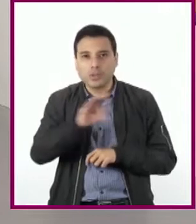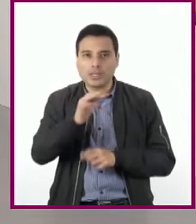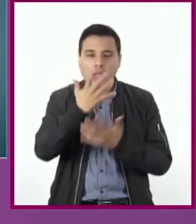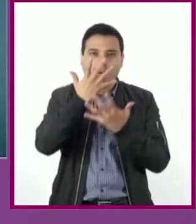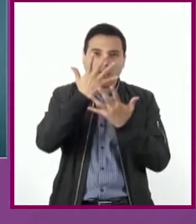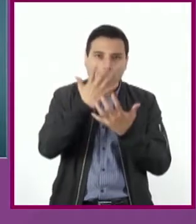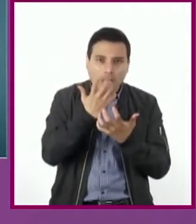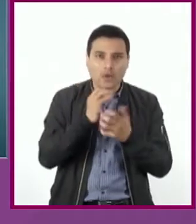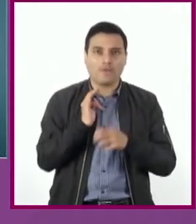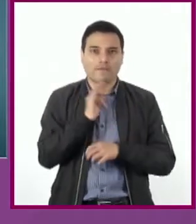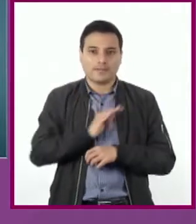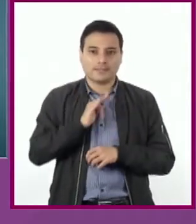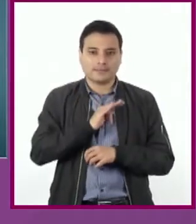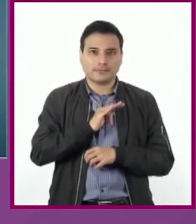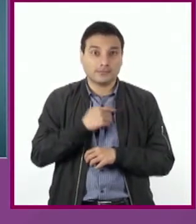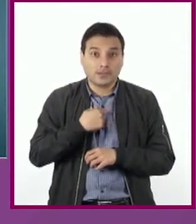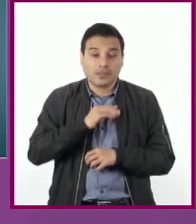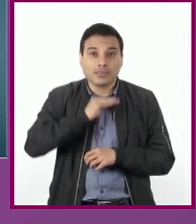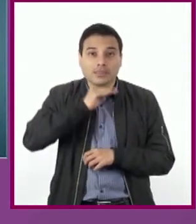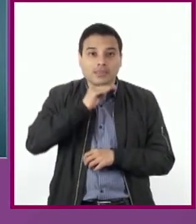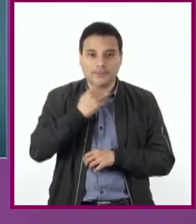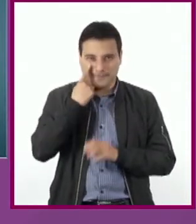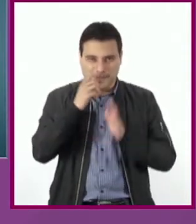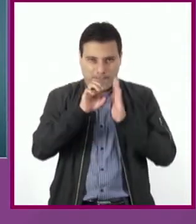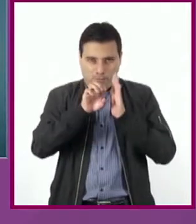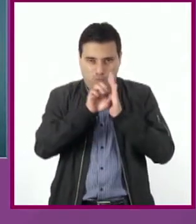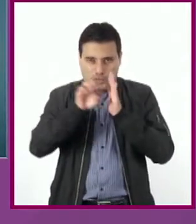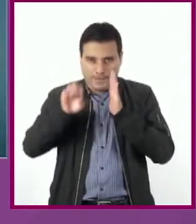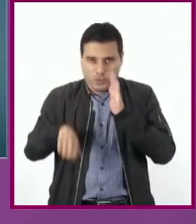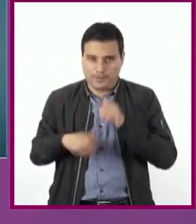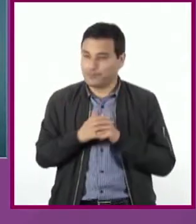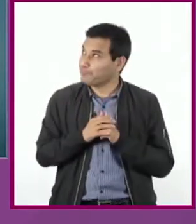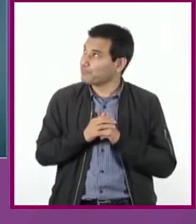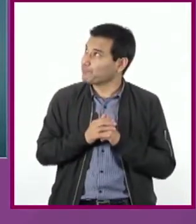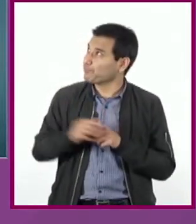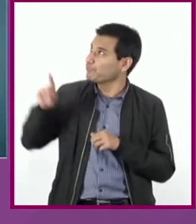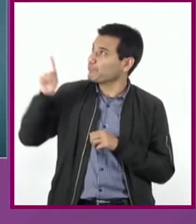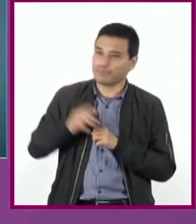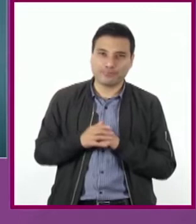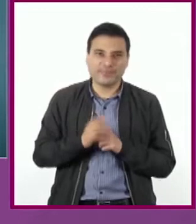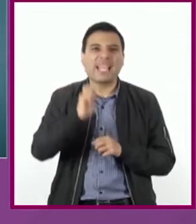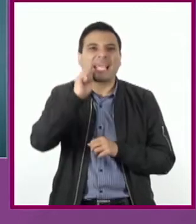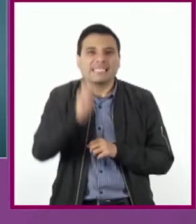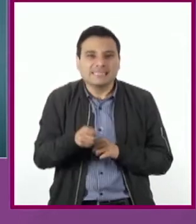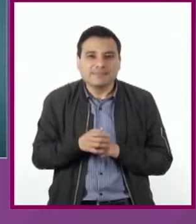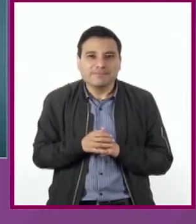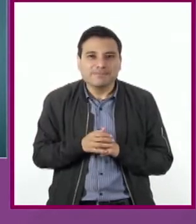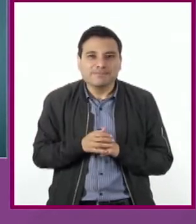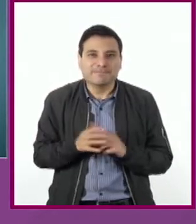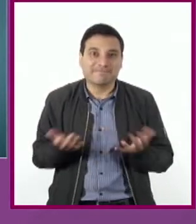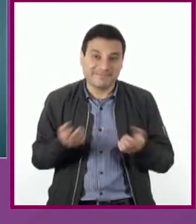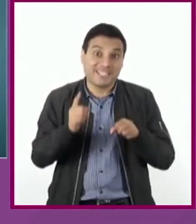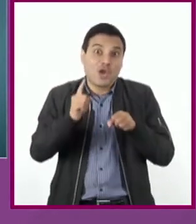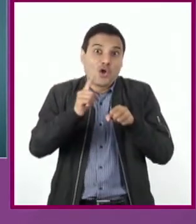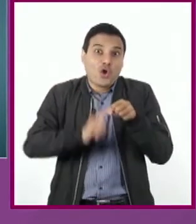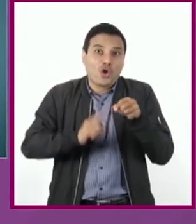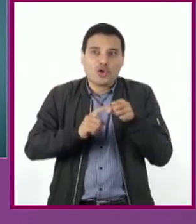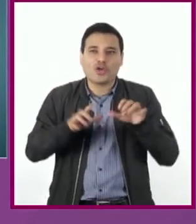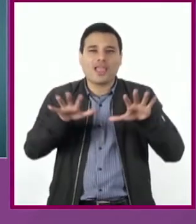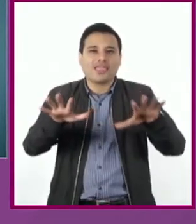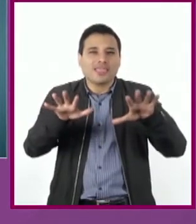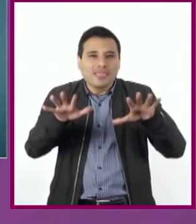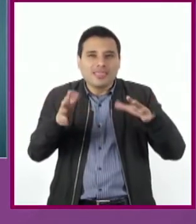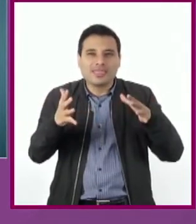cuenta. Una escena que quiere representar armonía o felicidad usará colores brillantes,